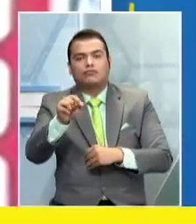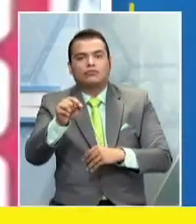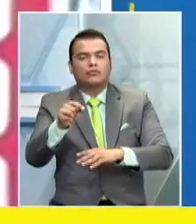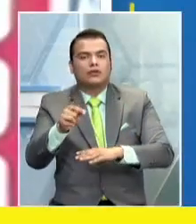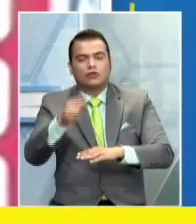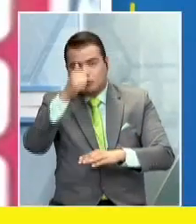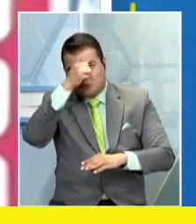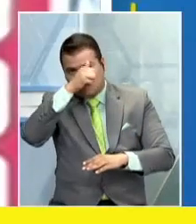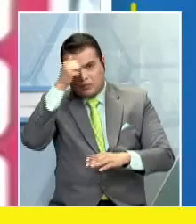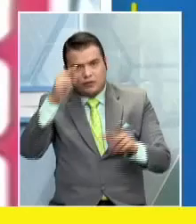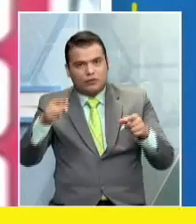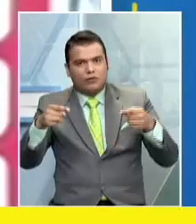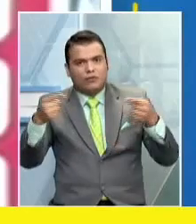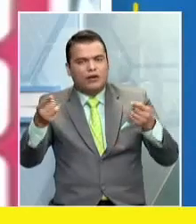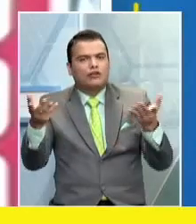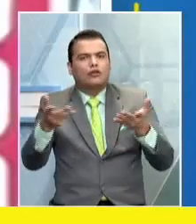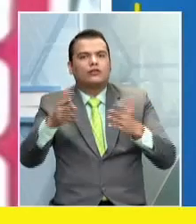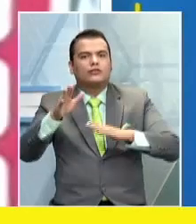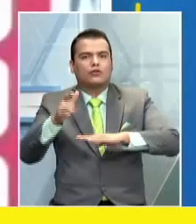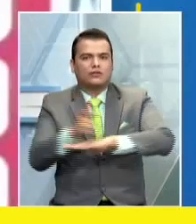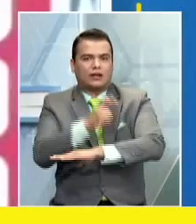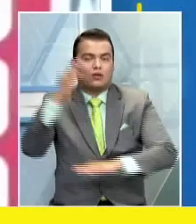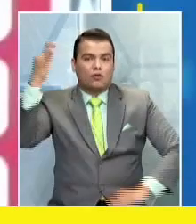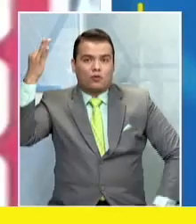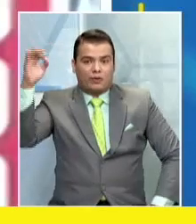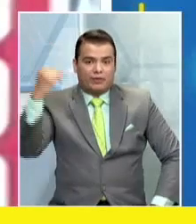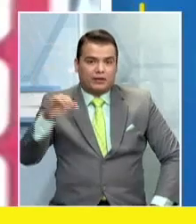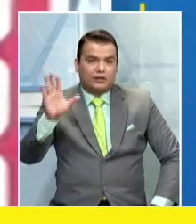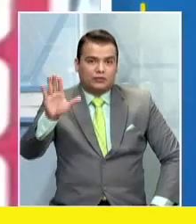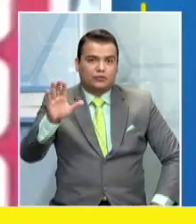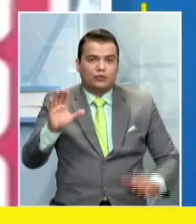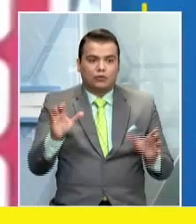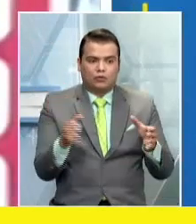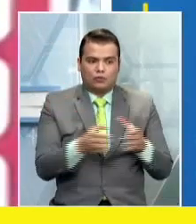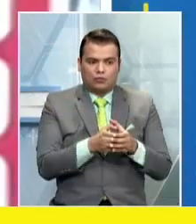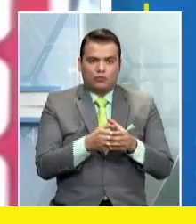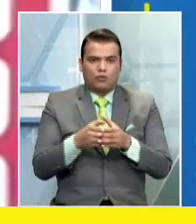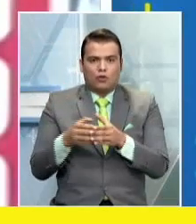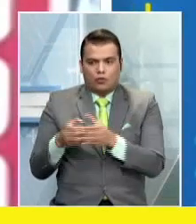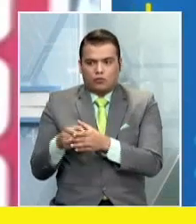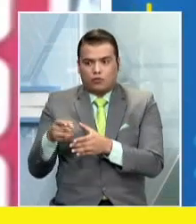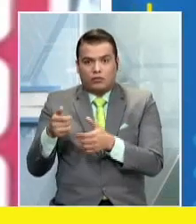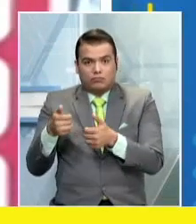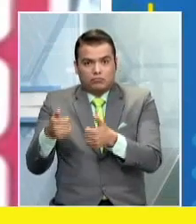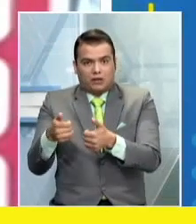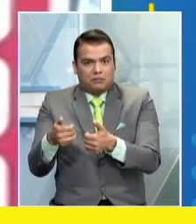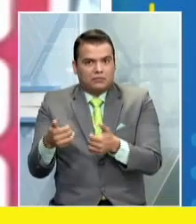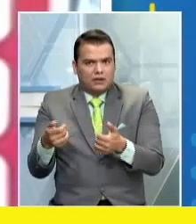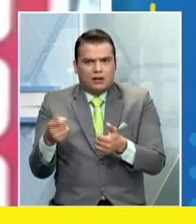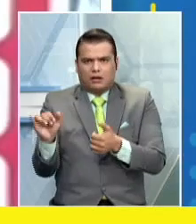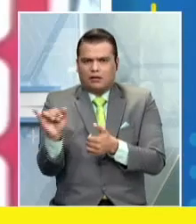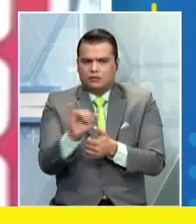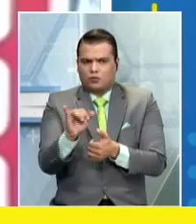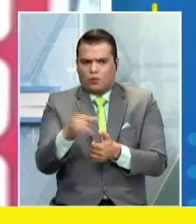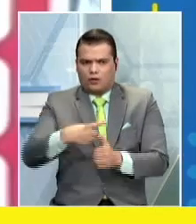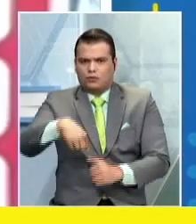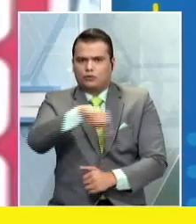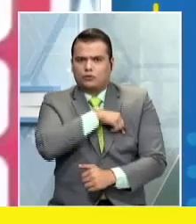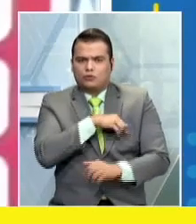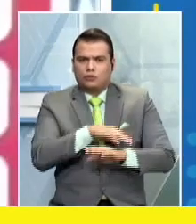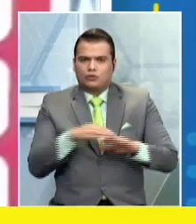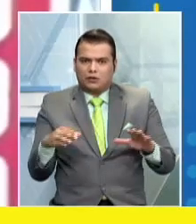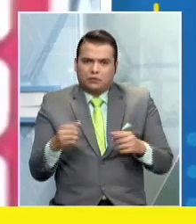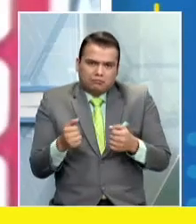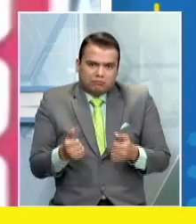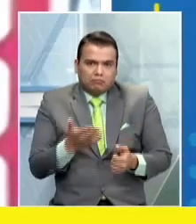renovado, que me han dicho que está en muy buenas condiciones, que está cercano a donde nosotros lo estamos, y eso indudablemente